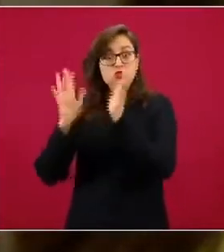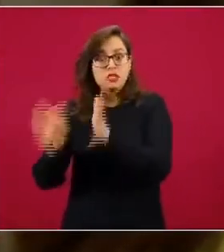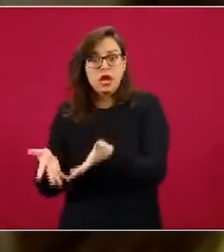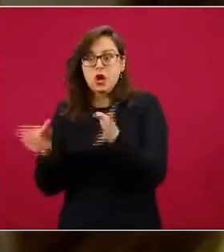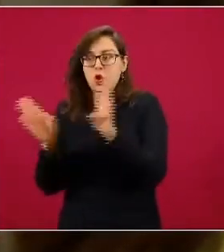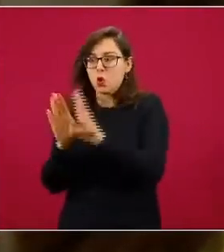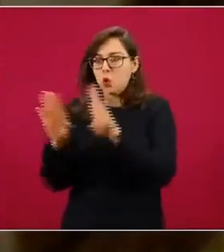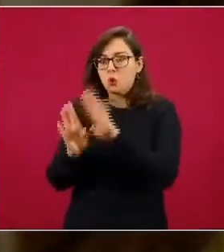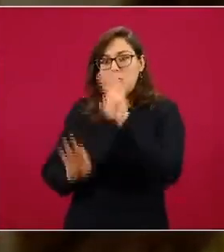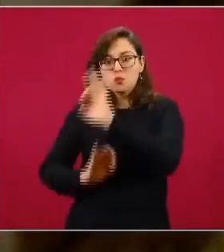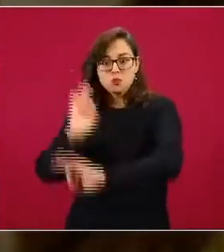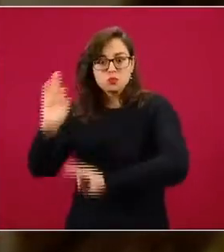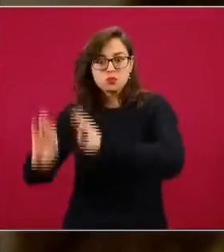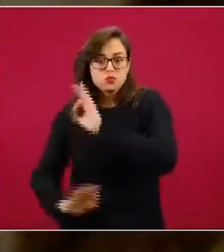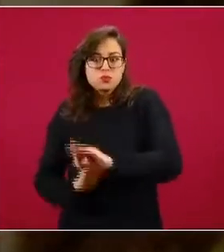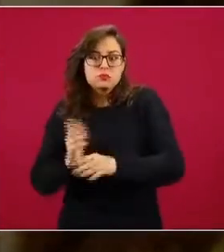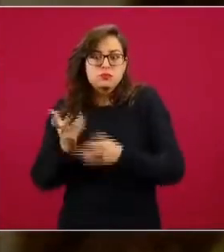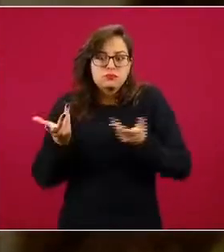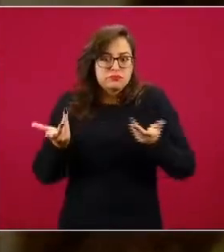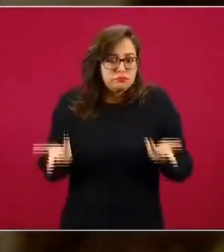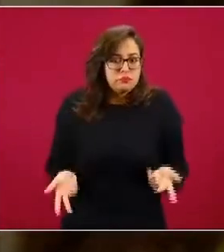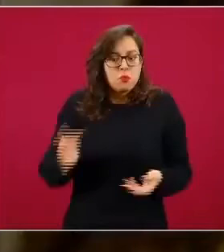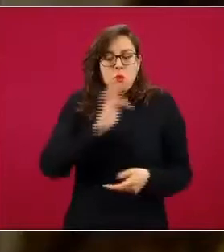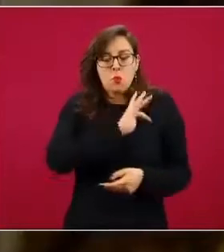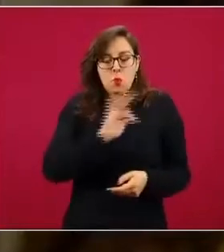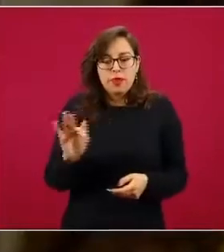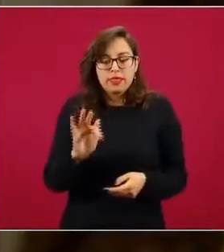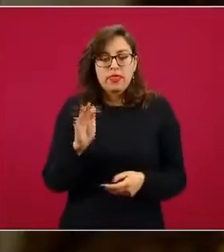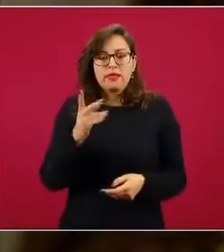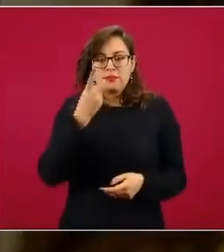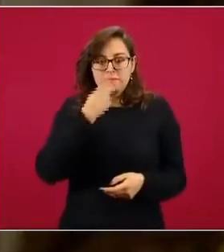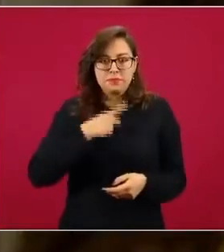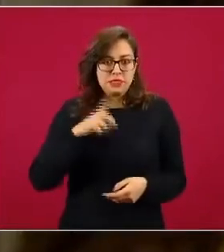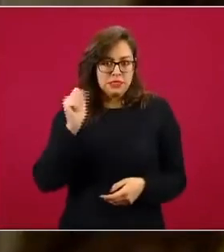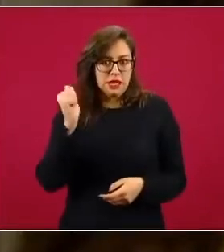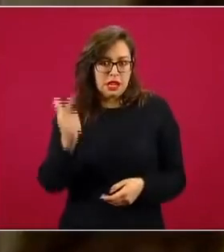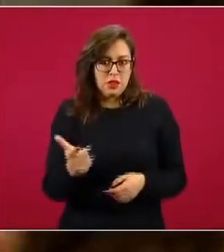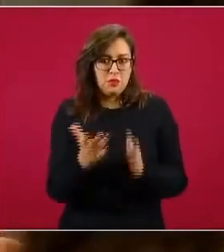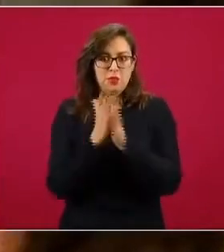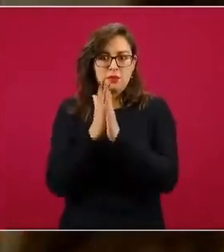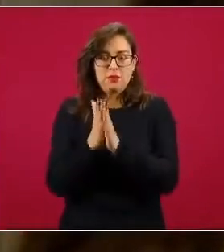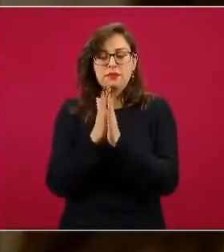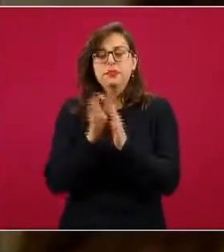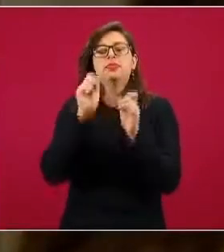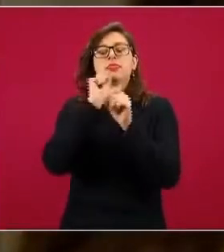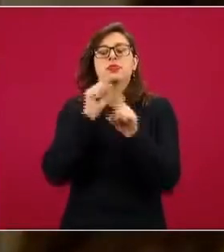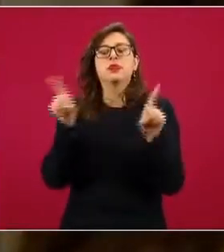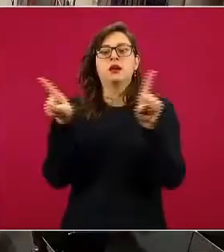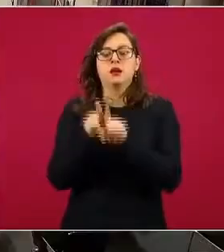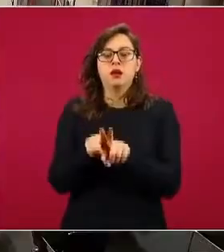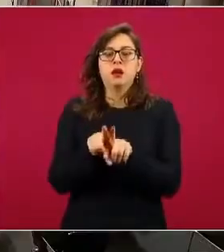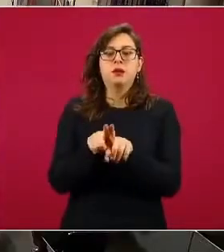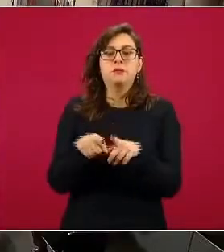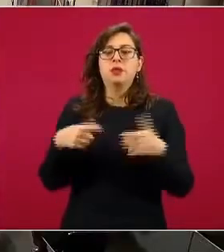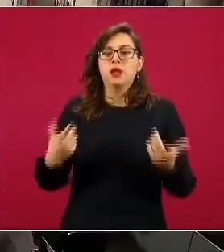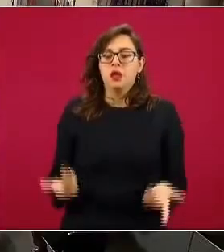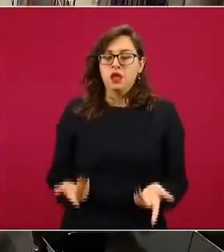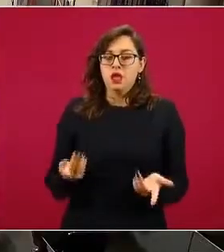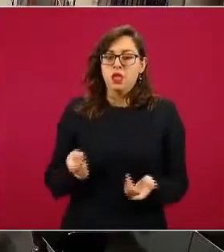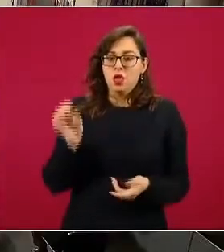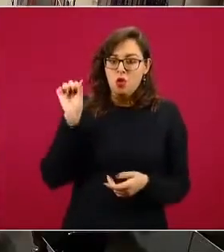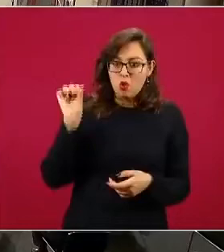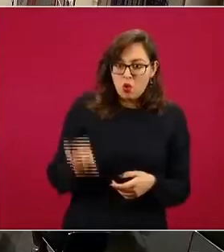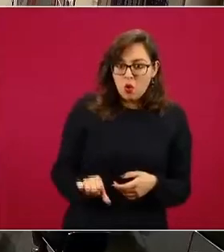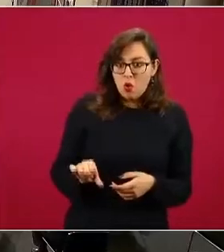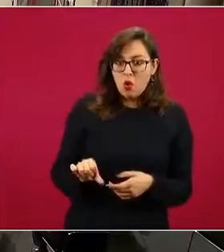médica, si me pudiera comentar al respecto, y también si me pudiera responder si hoy a la fecha